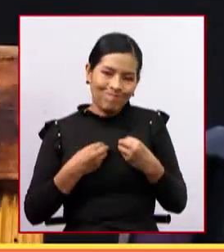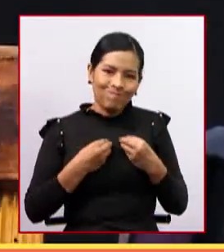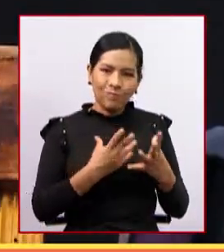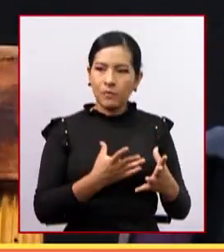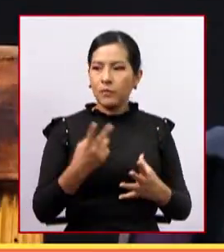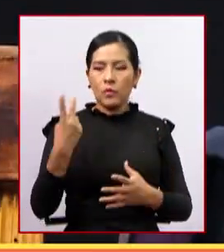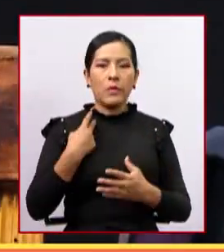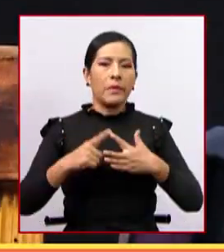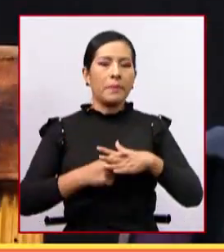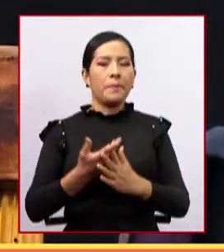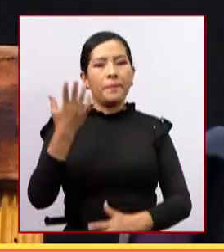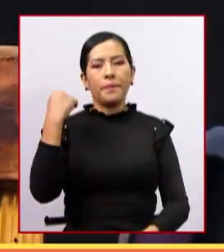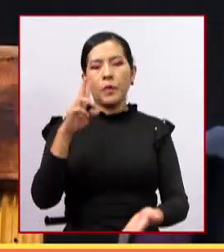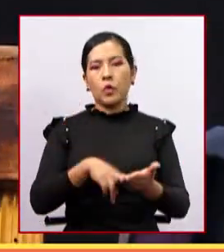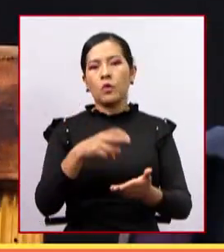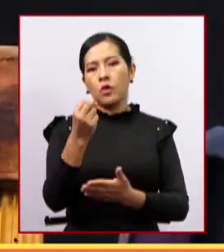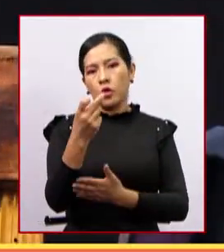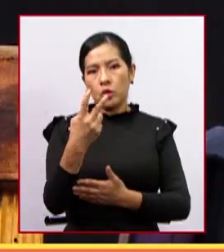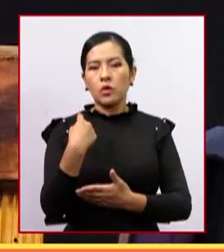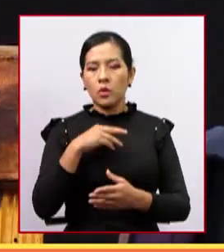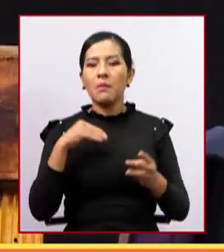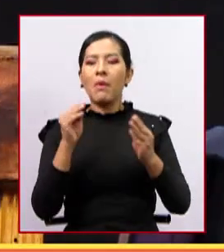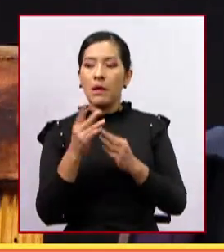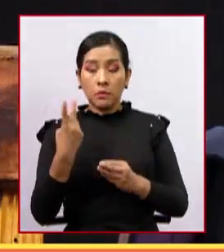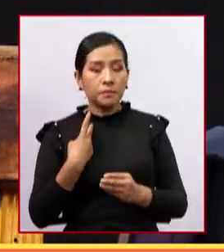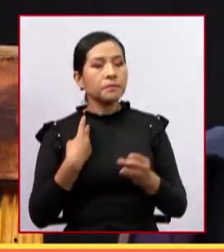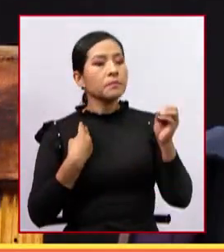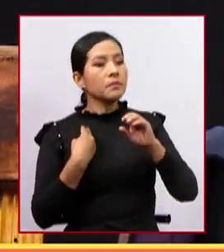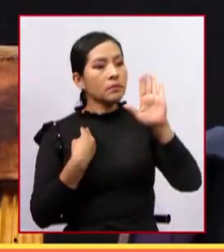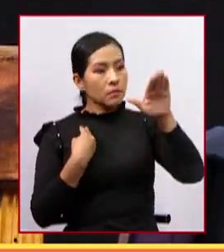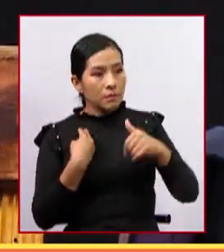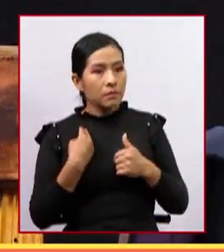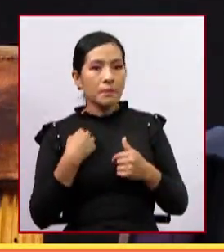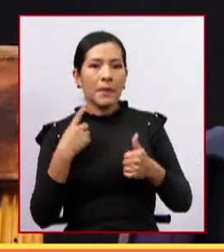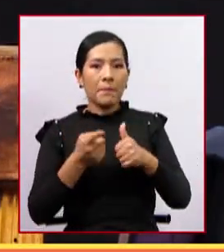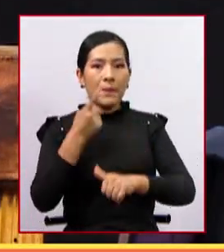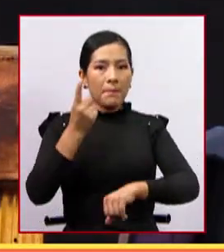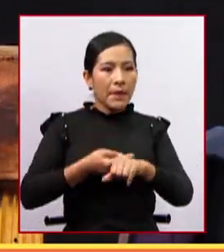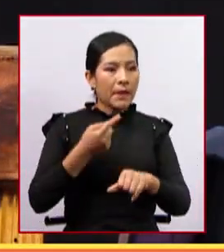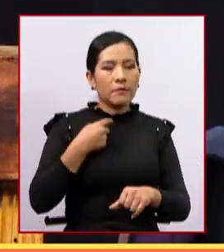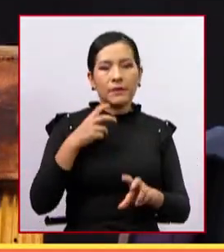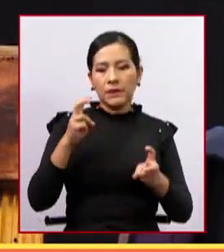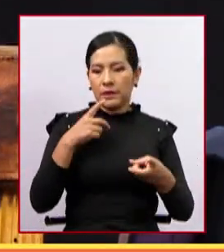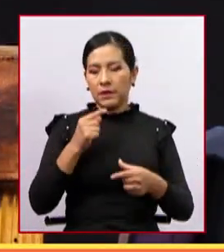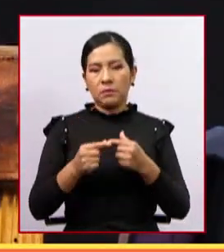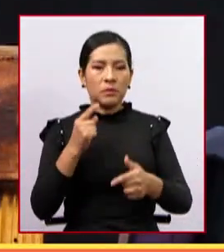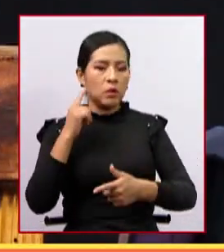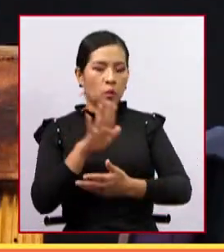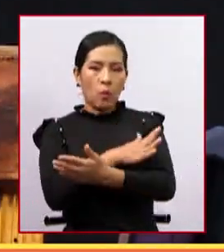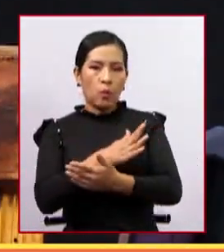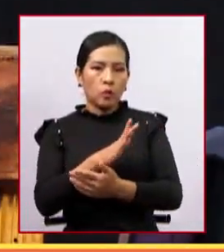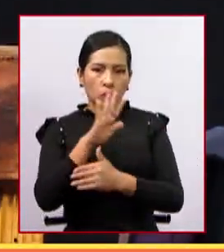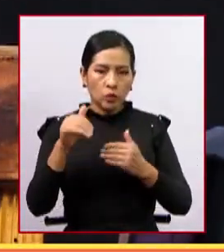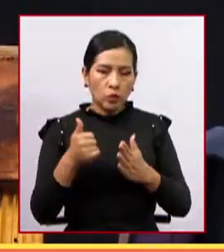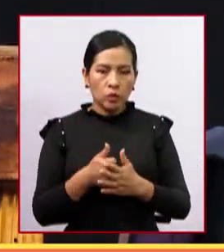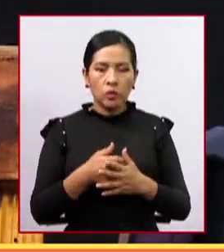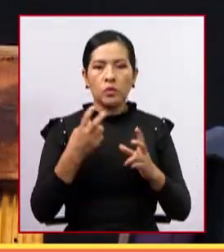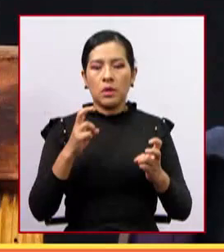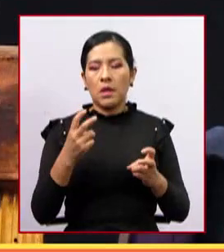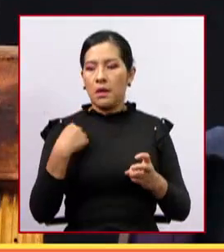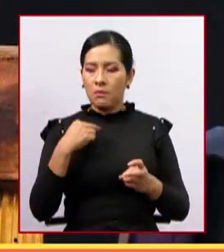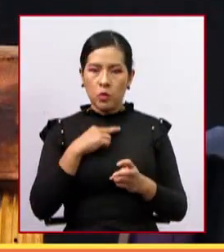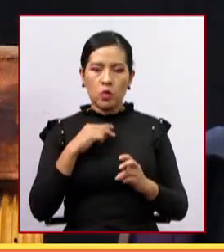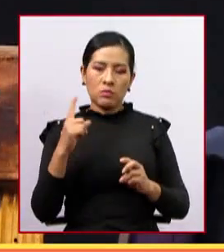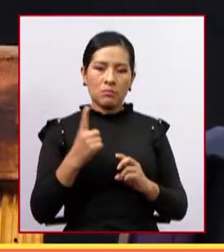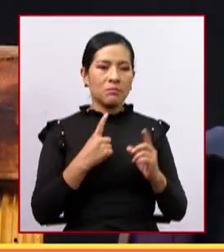empezamos el 2012 convocando a una primera gestión, vamos a decir, de